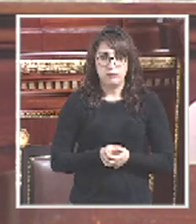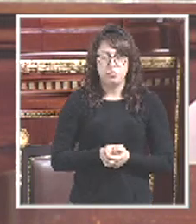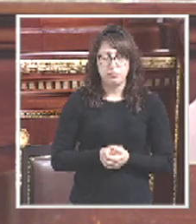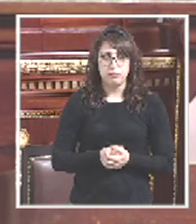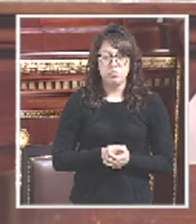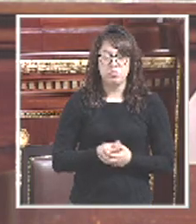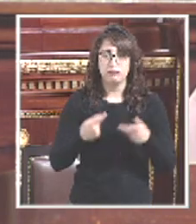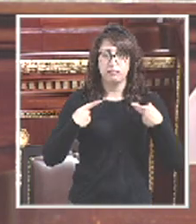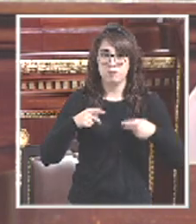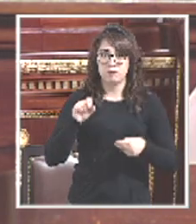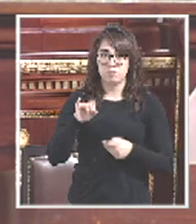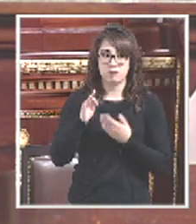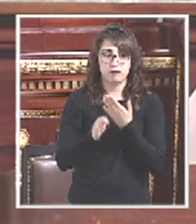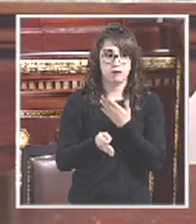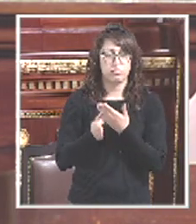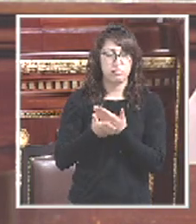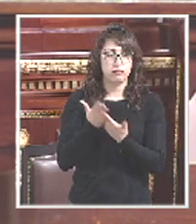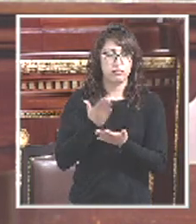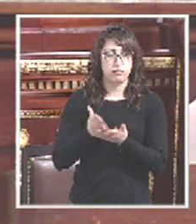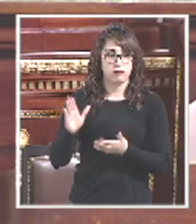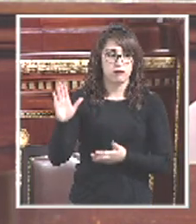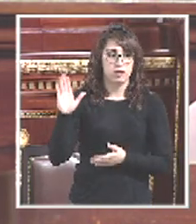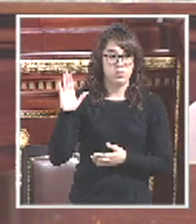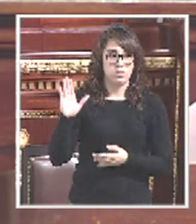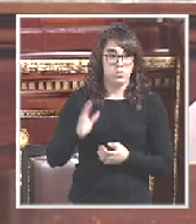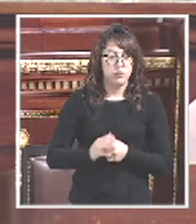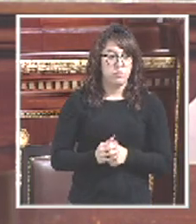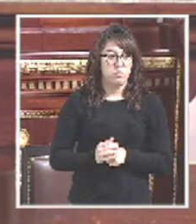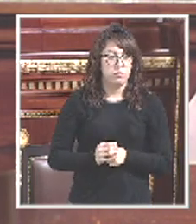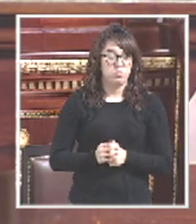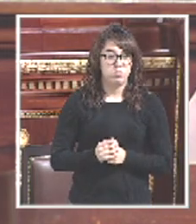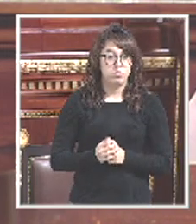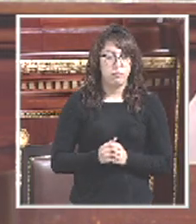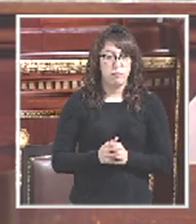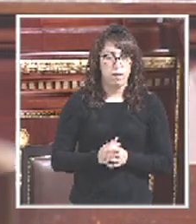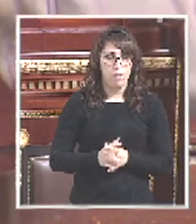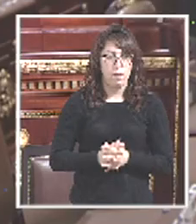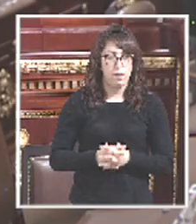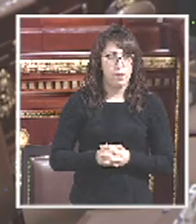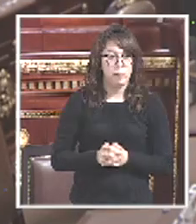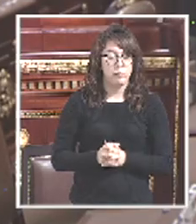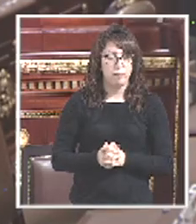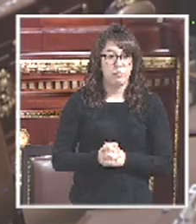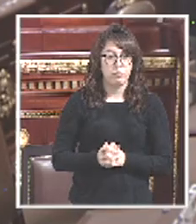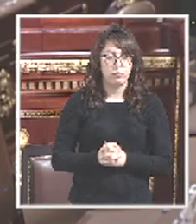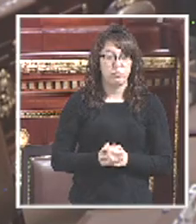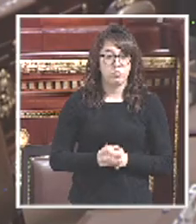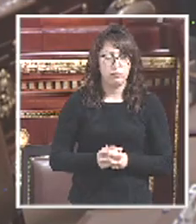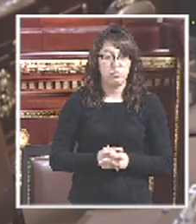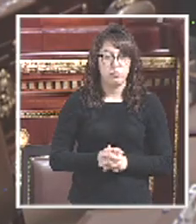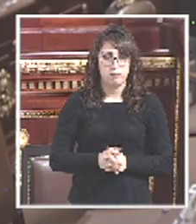urgente y obvia resolución. Los que estén por la afirmativa, sírvanse manifestarlo levantando la mano.